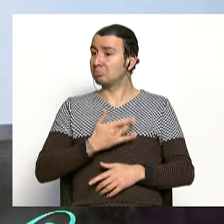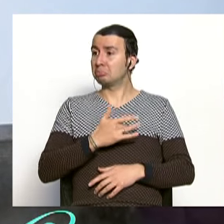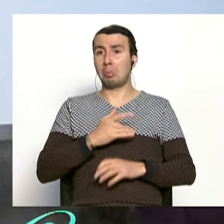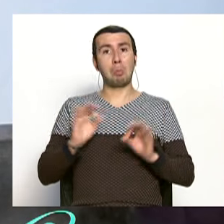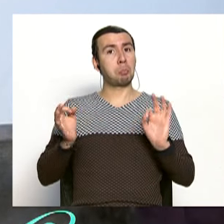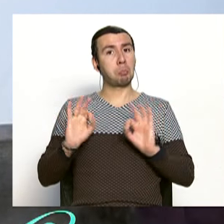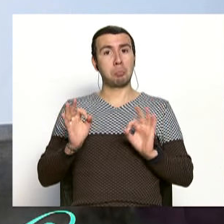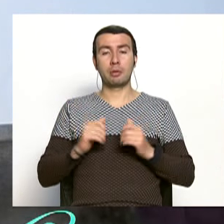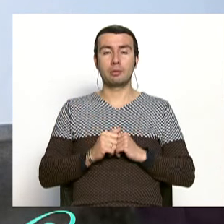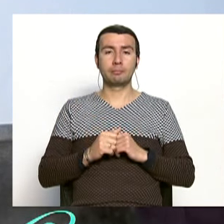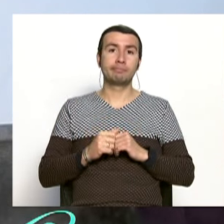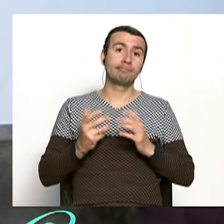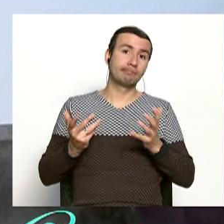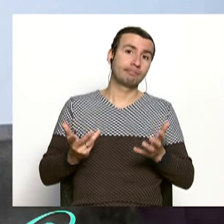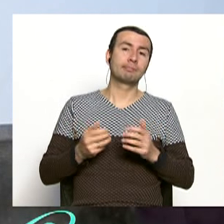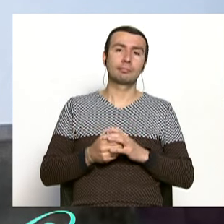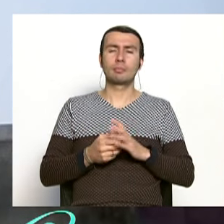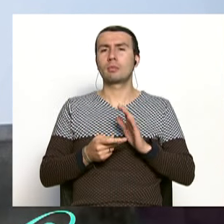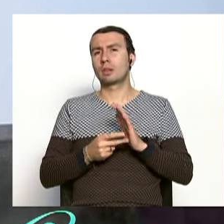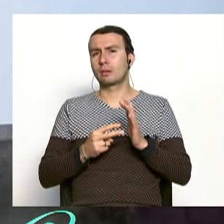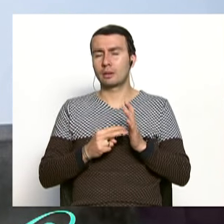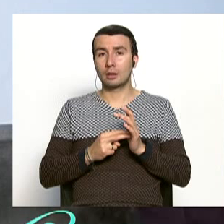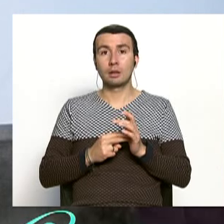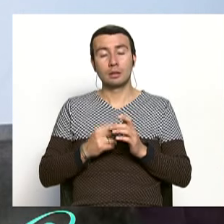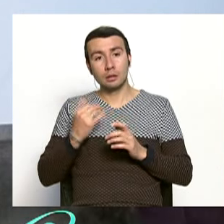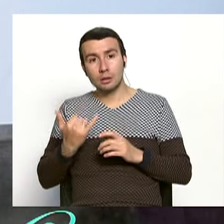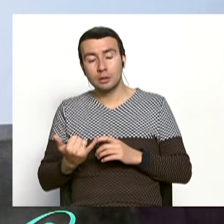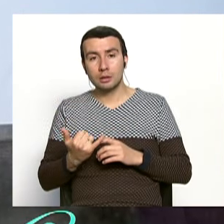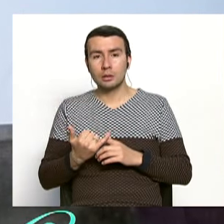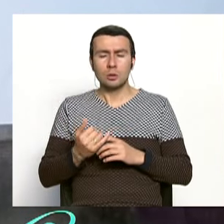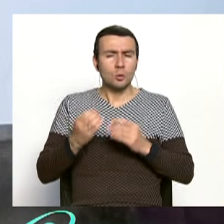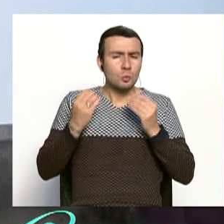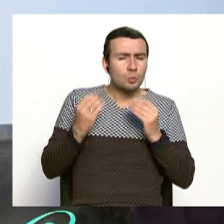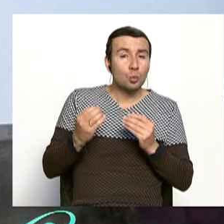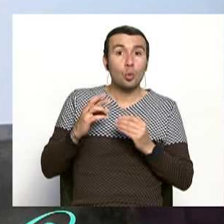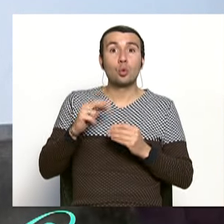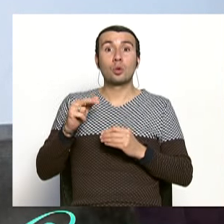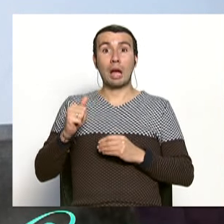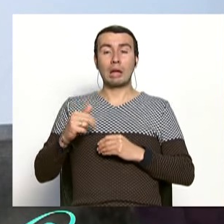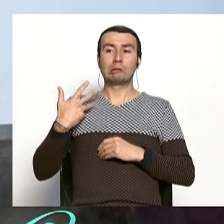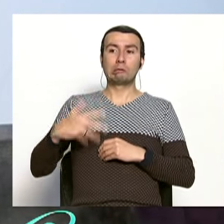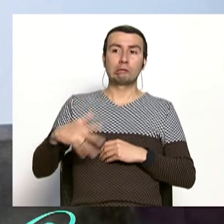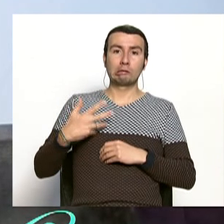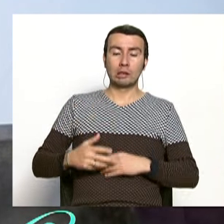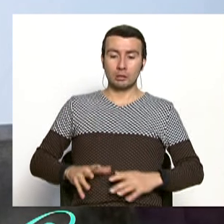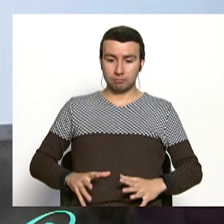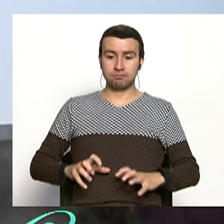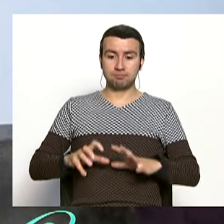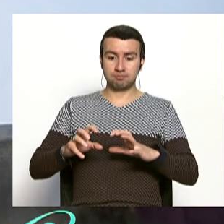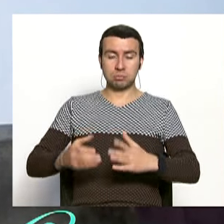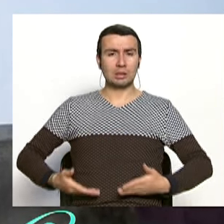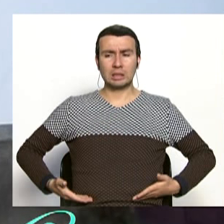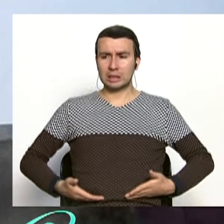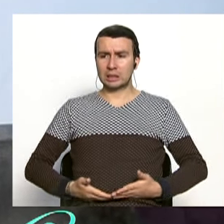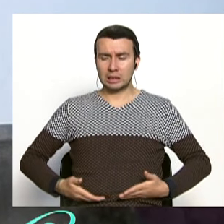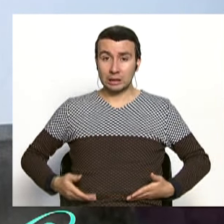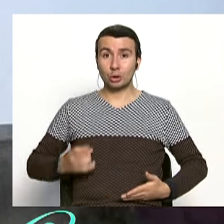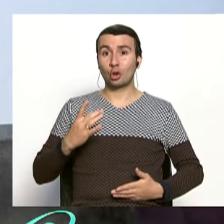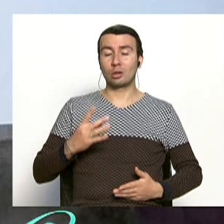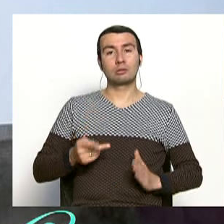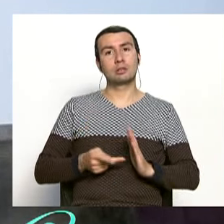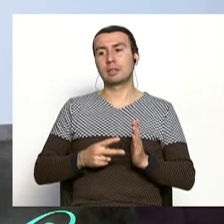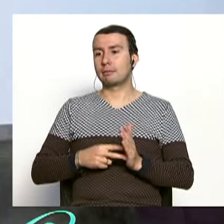manera que se requiere un alto nivel de sospecha para pensar en un cáncer ginecológico como parte del dolor eh